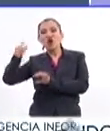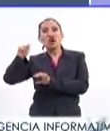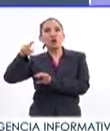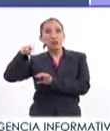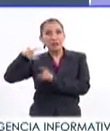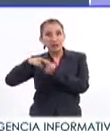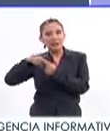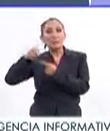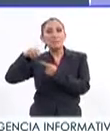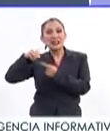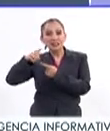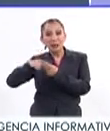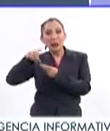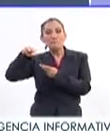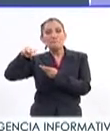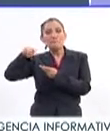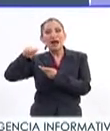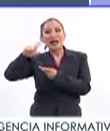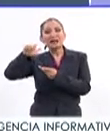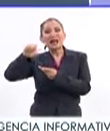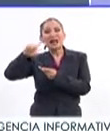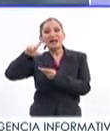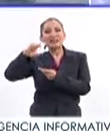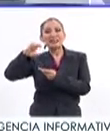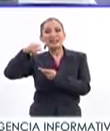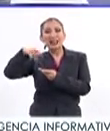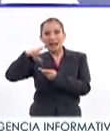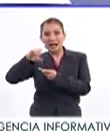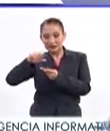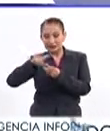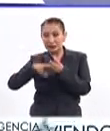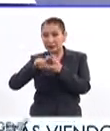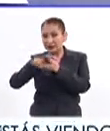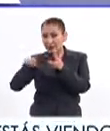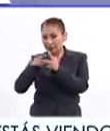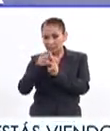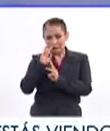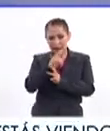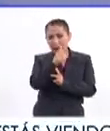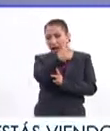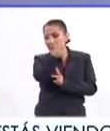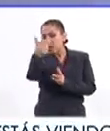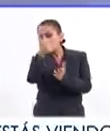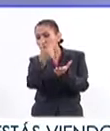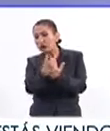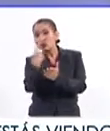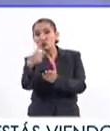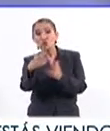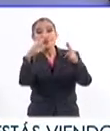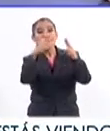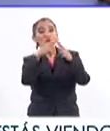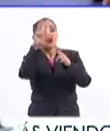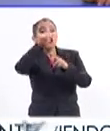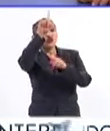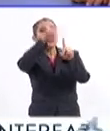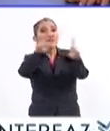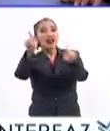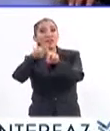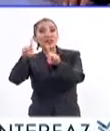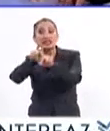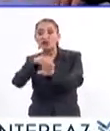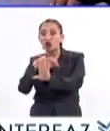otomís, mazahuas, matlatzincas. Algo diferenciador es que cada ciudad tenía una deidad patrona y esta estaba